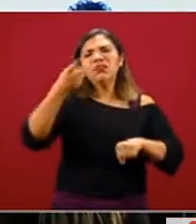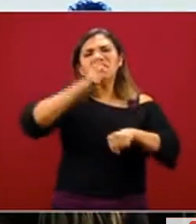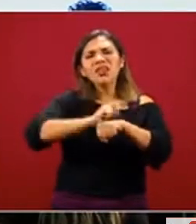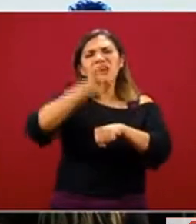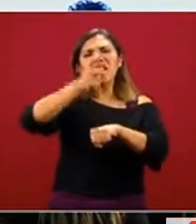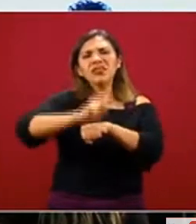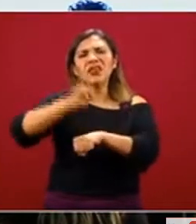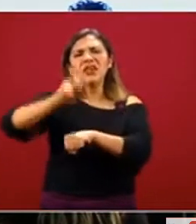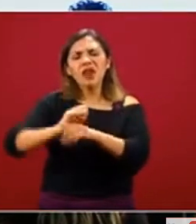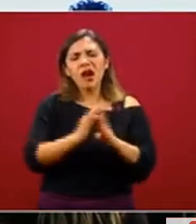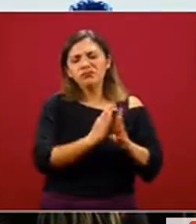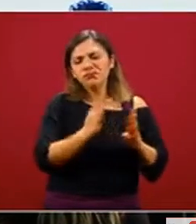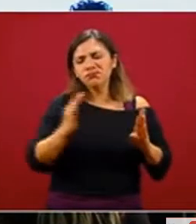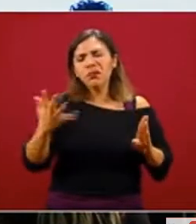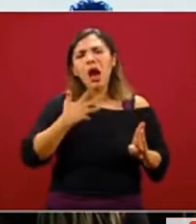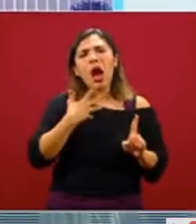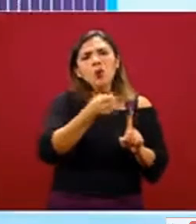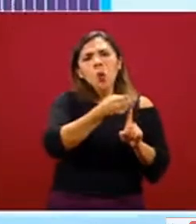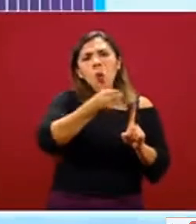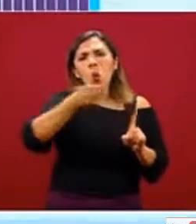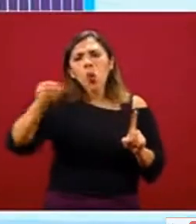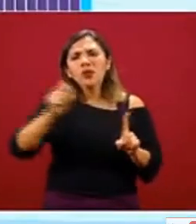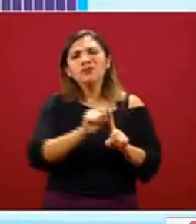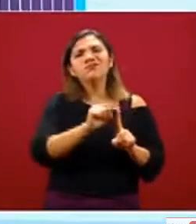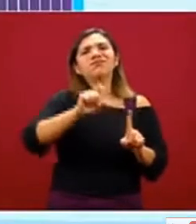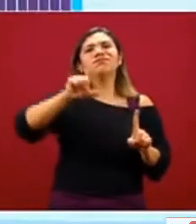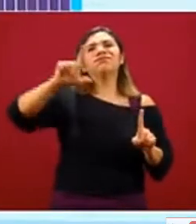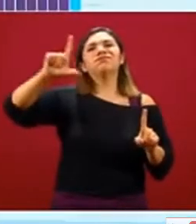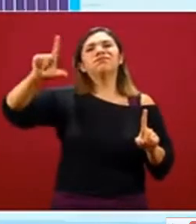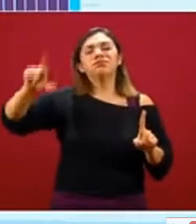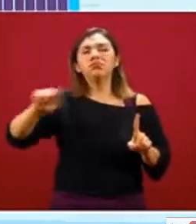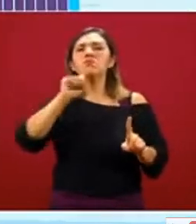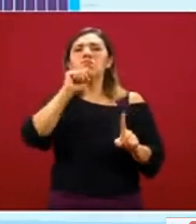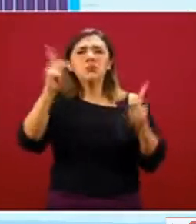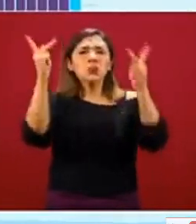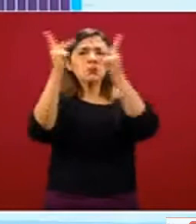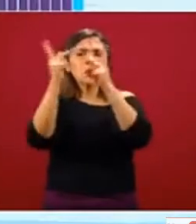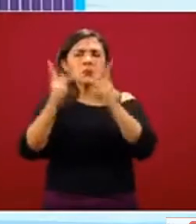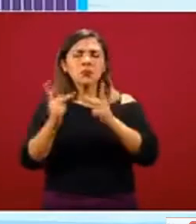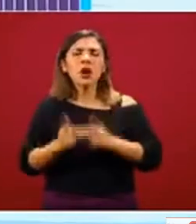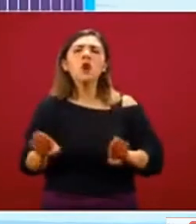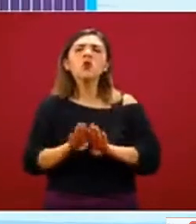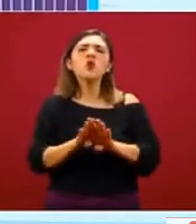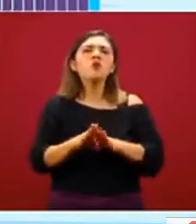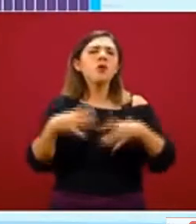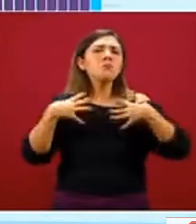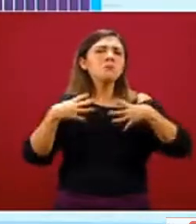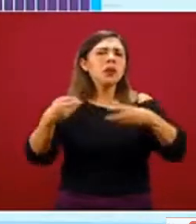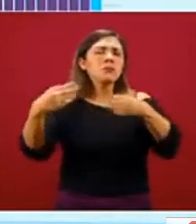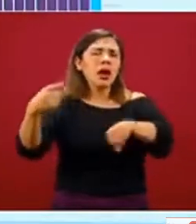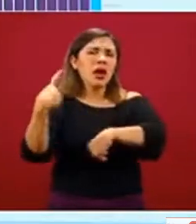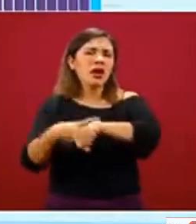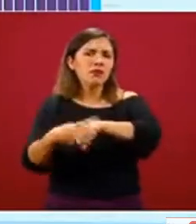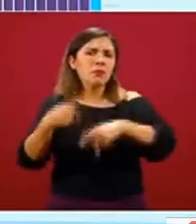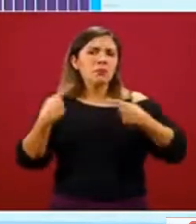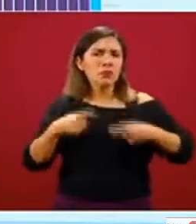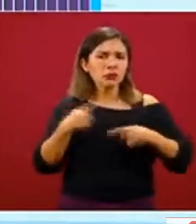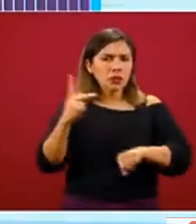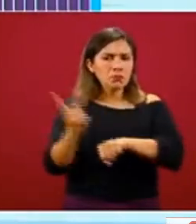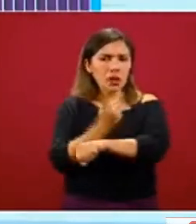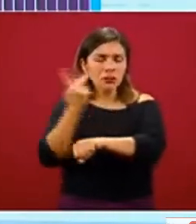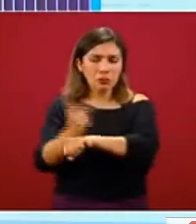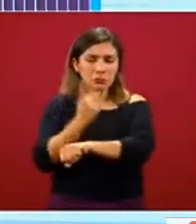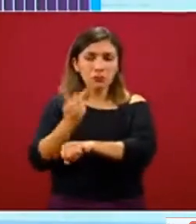ocurrido. Siguen un patrón ascendente que coincide con el curso de la epidemia, con el curso de los casos. Y